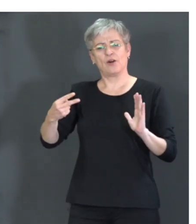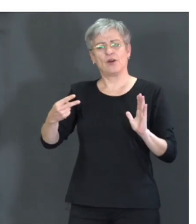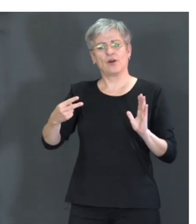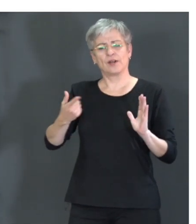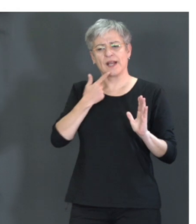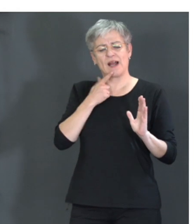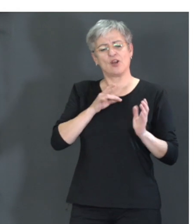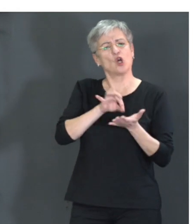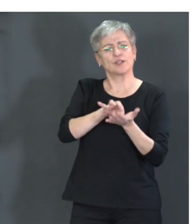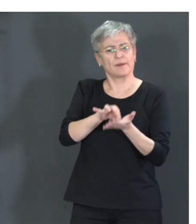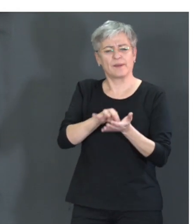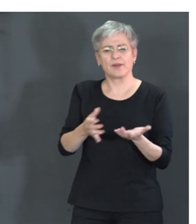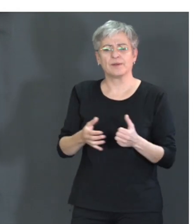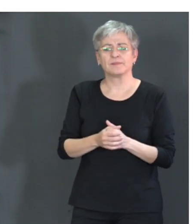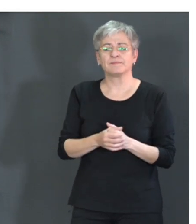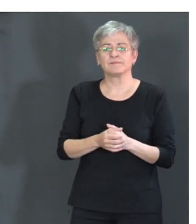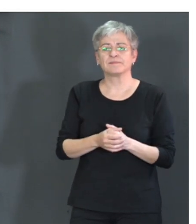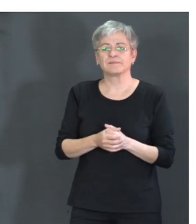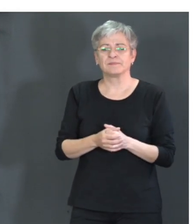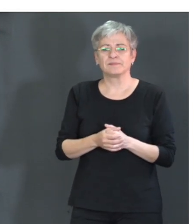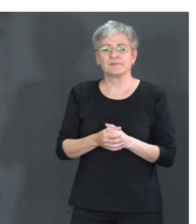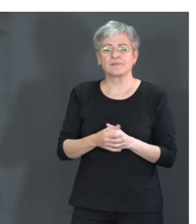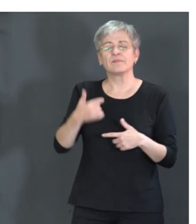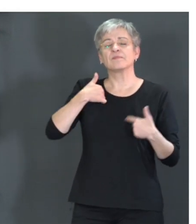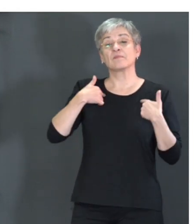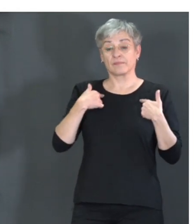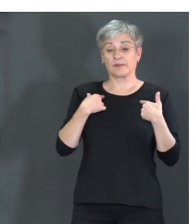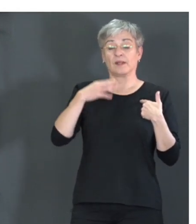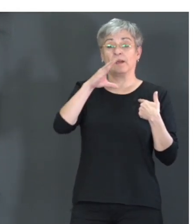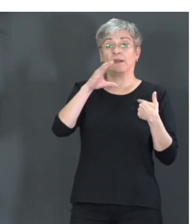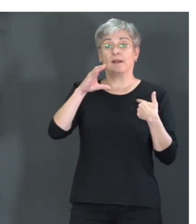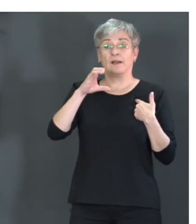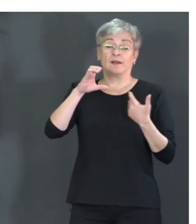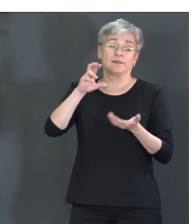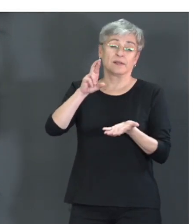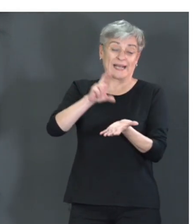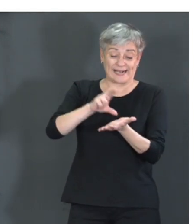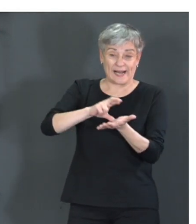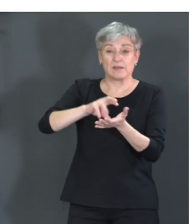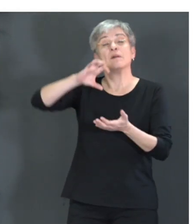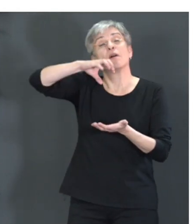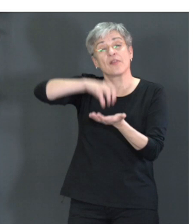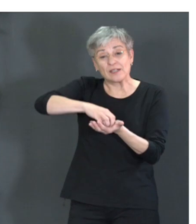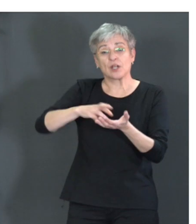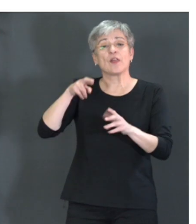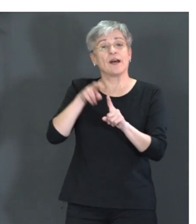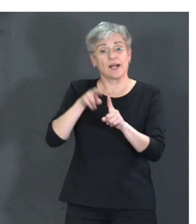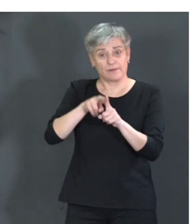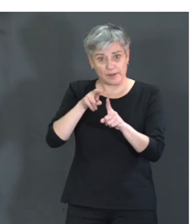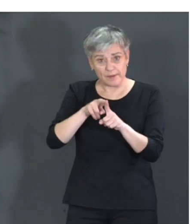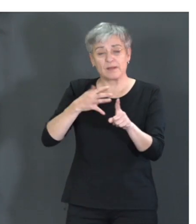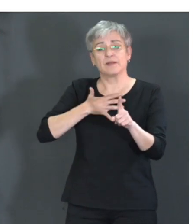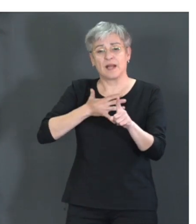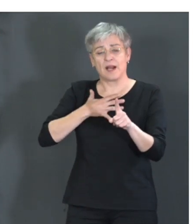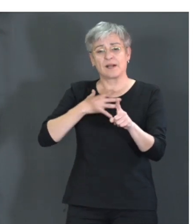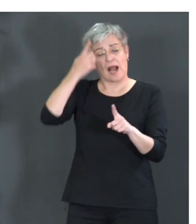ofreciendo? Sí, bueno, el CRE de Alzheimer, Centro de Referencia Estatal de Atención a Personas con